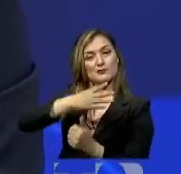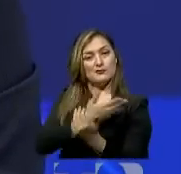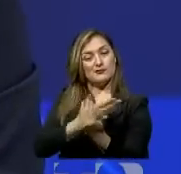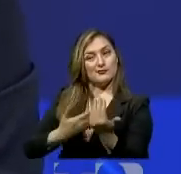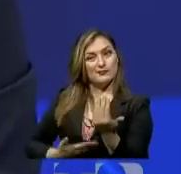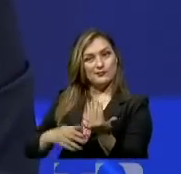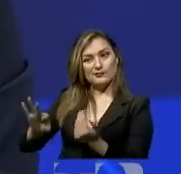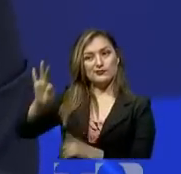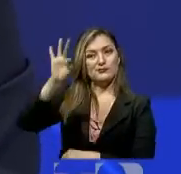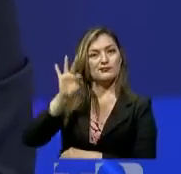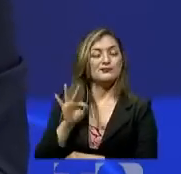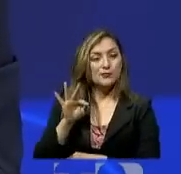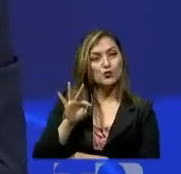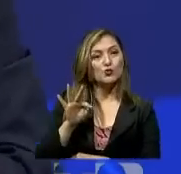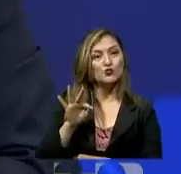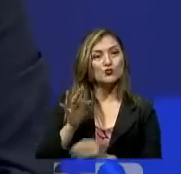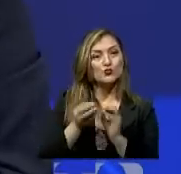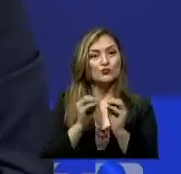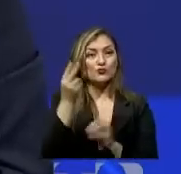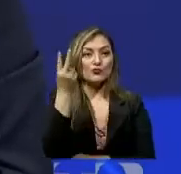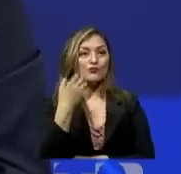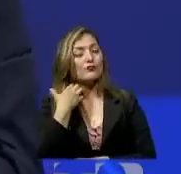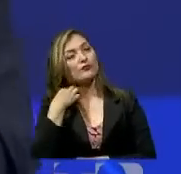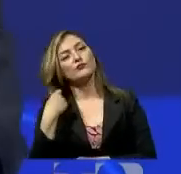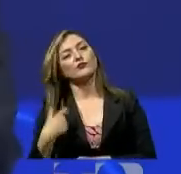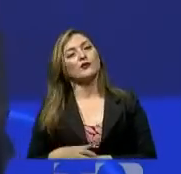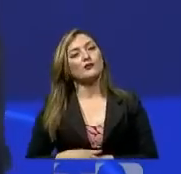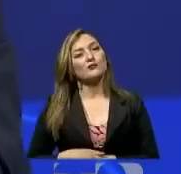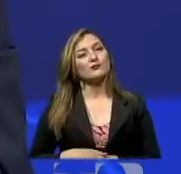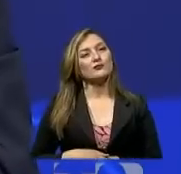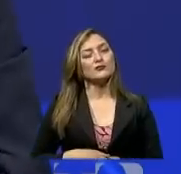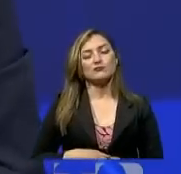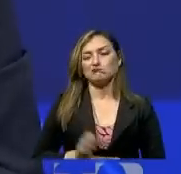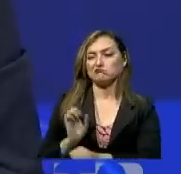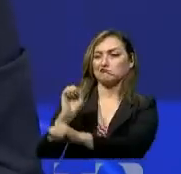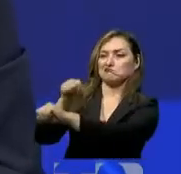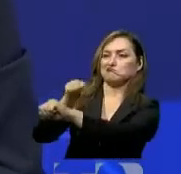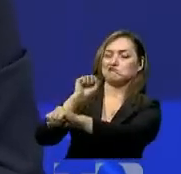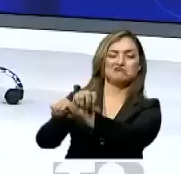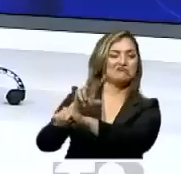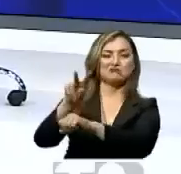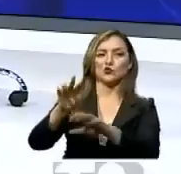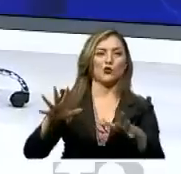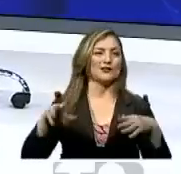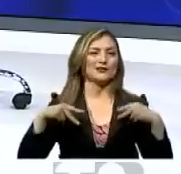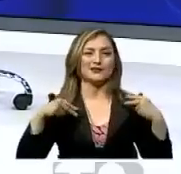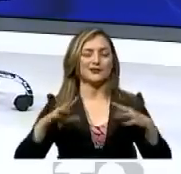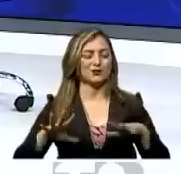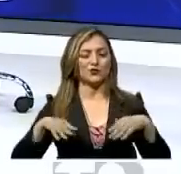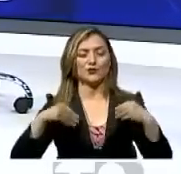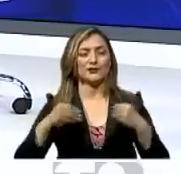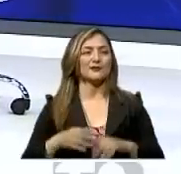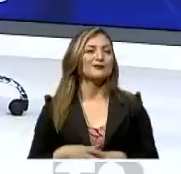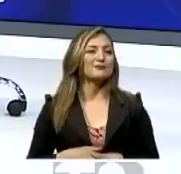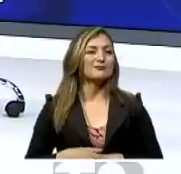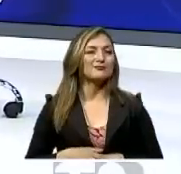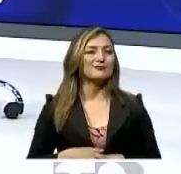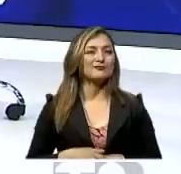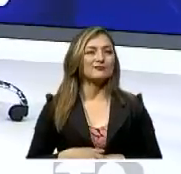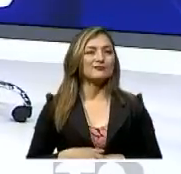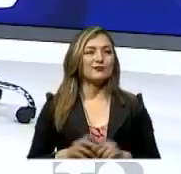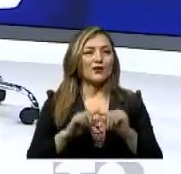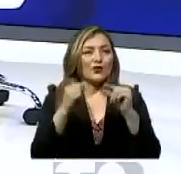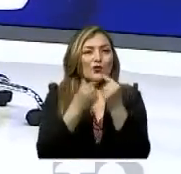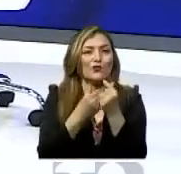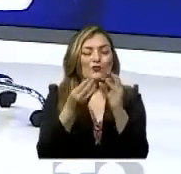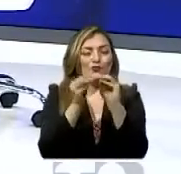vicepresidente. Ahora, ¿cómo entender la posición de la Izquierda Democrática, que no reconoce nada de lo que ha pasado, por lo menos los no rebeldes creo que se llaman, o